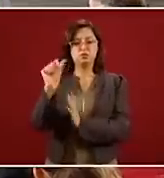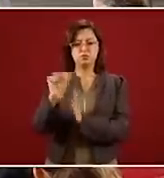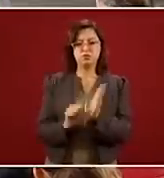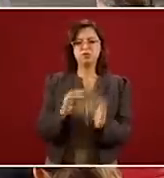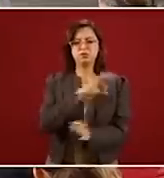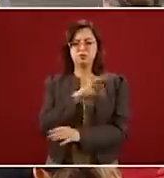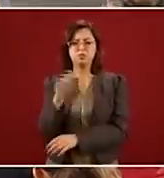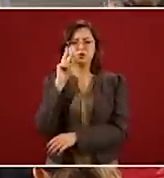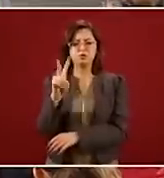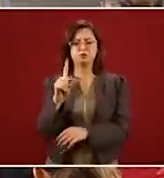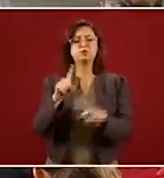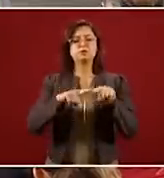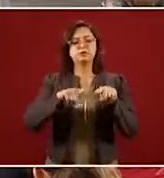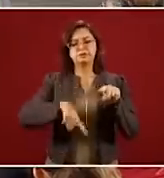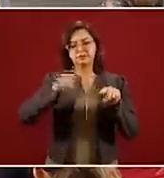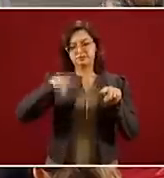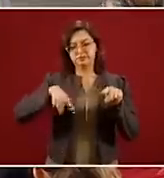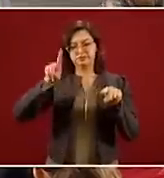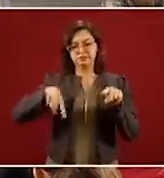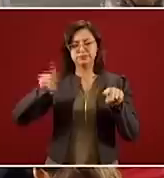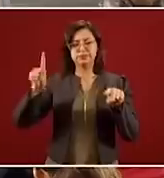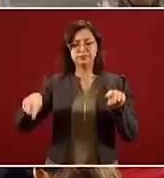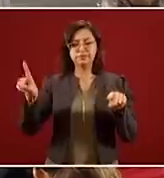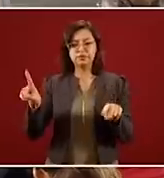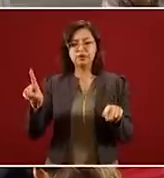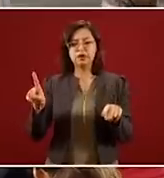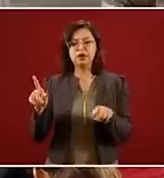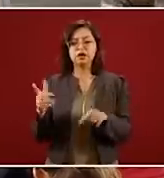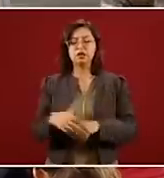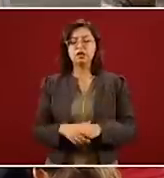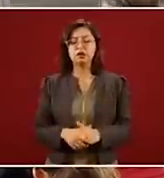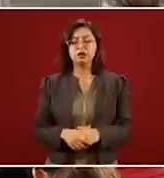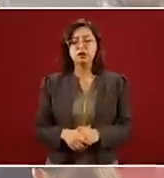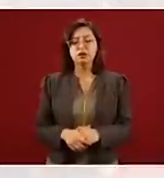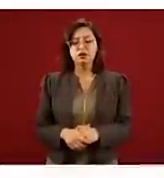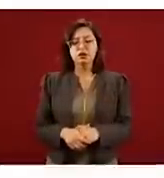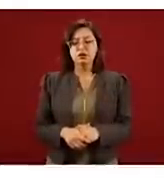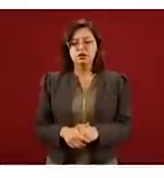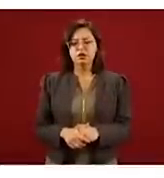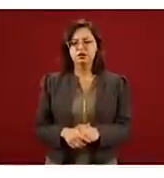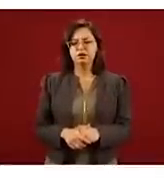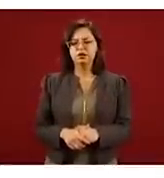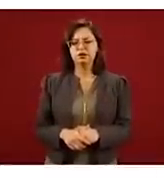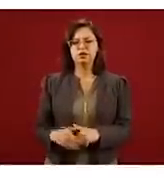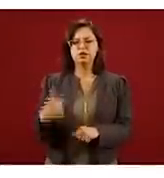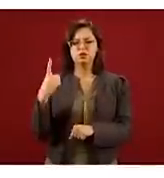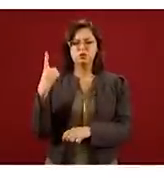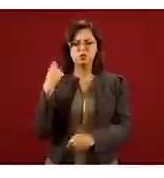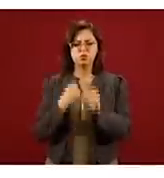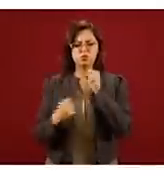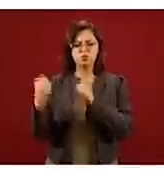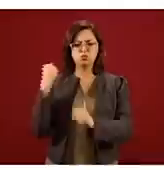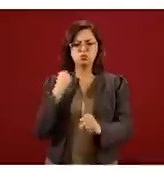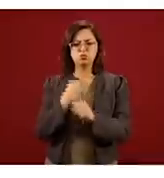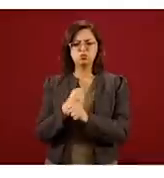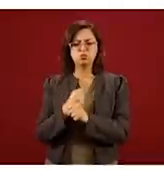Aquí podemos ver la gráfica, se observa la producción el año pasado,